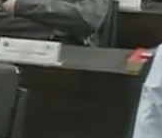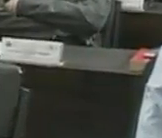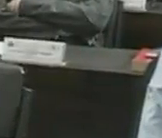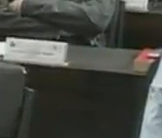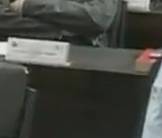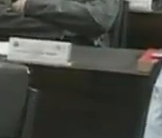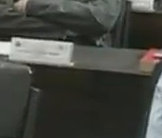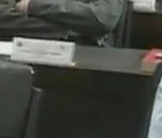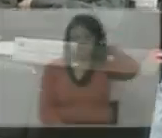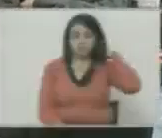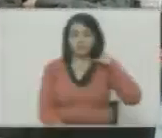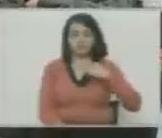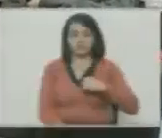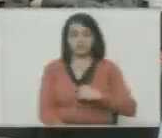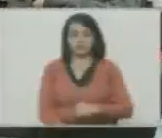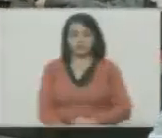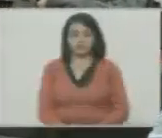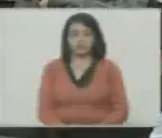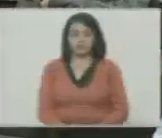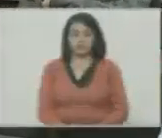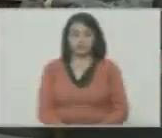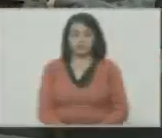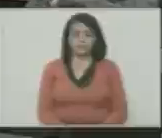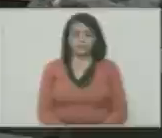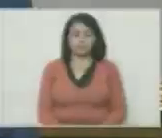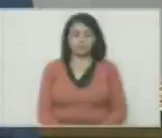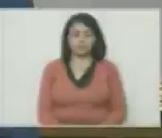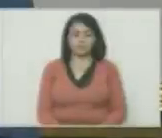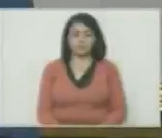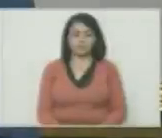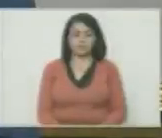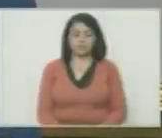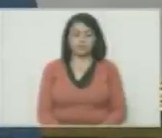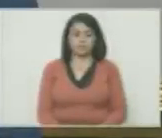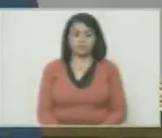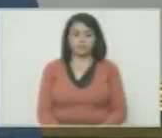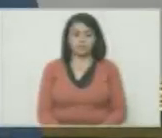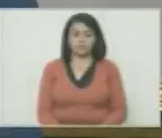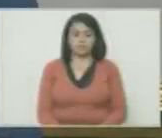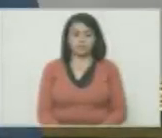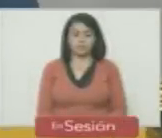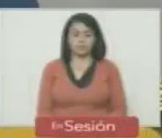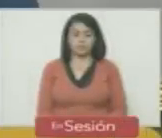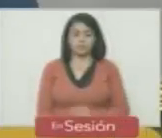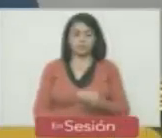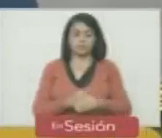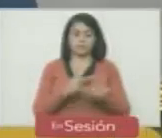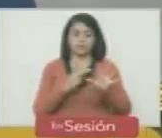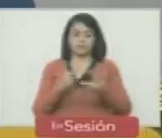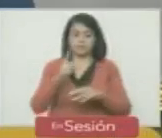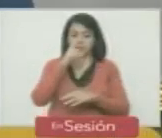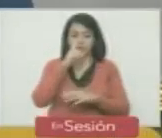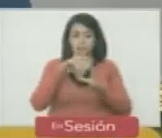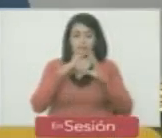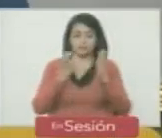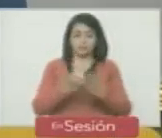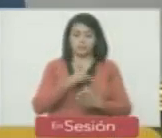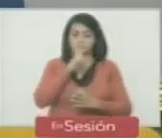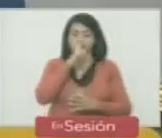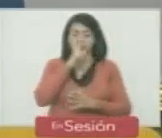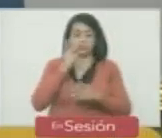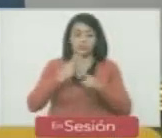Hace 77 años el mundo vio el horror de la mayor